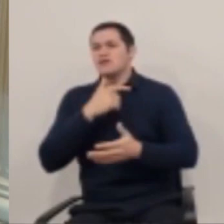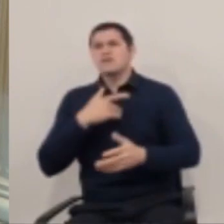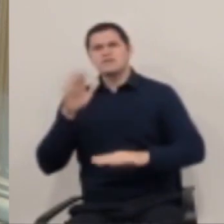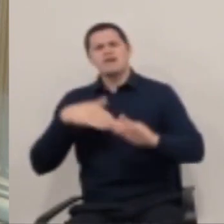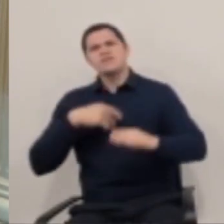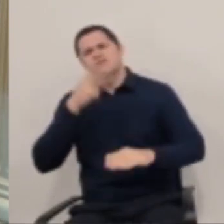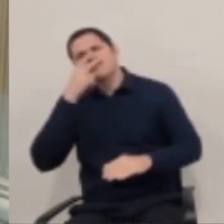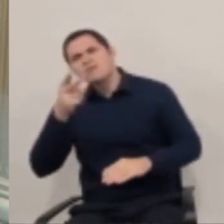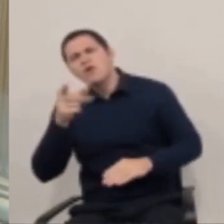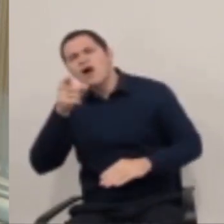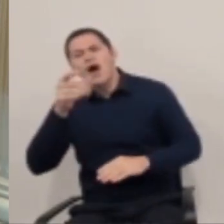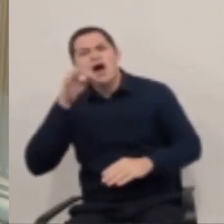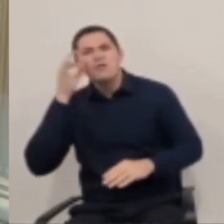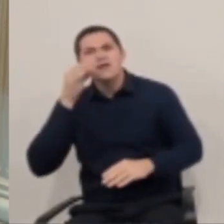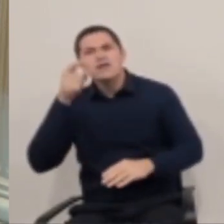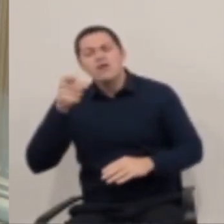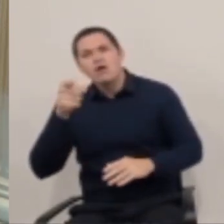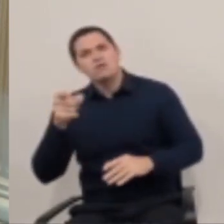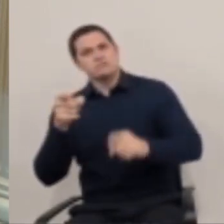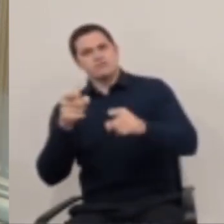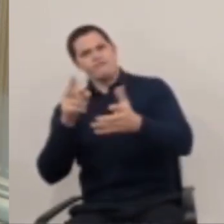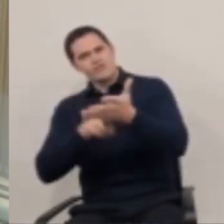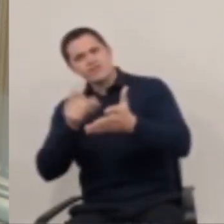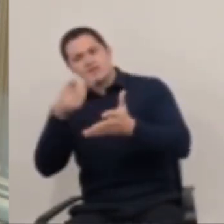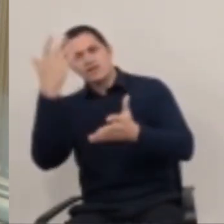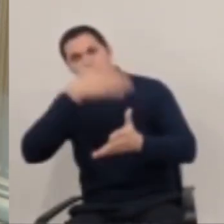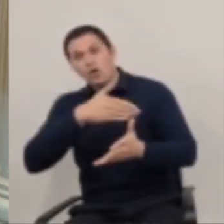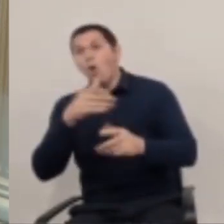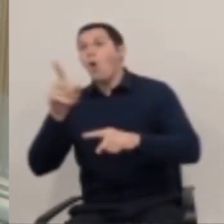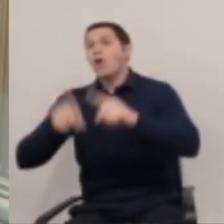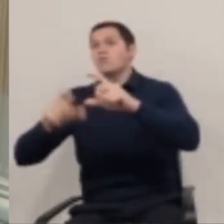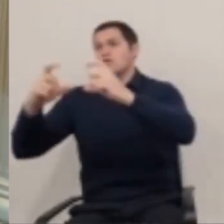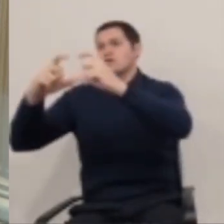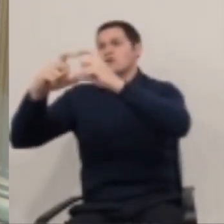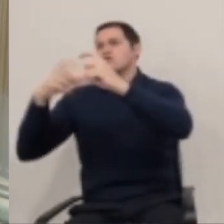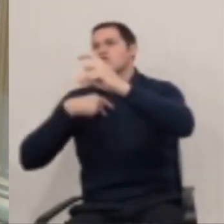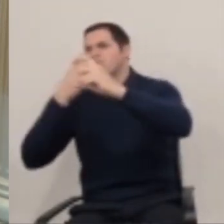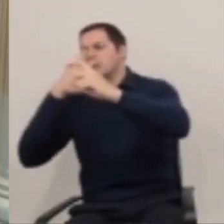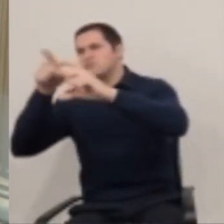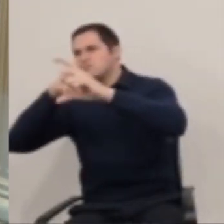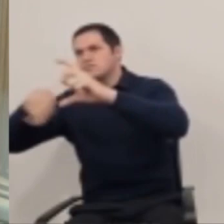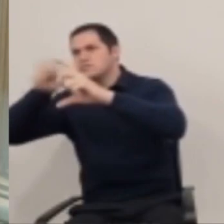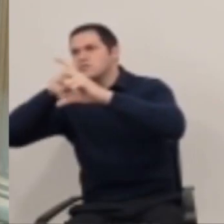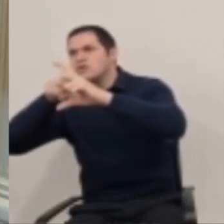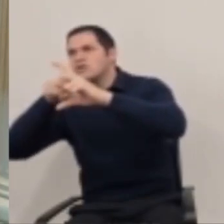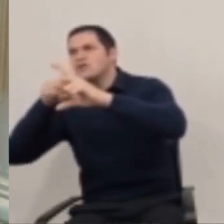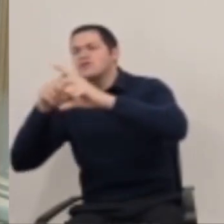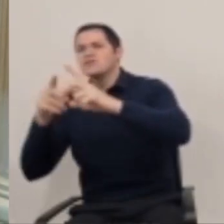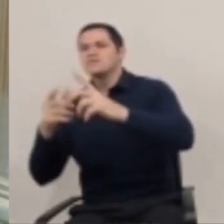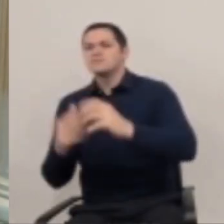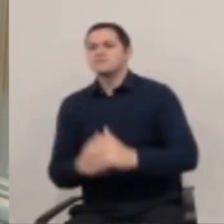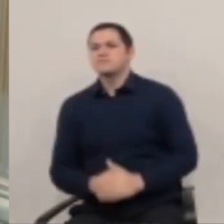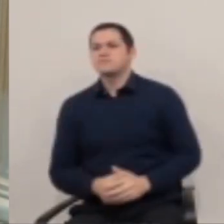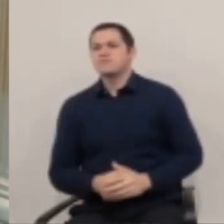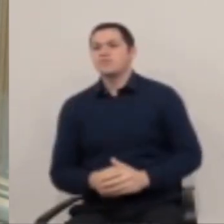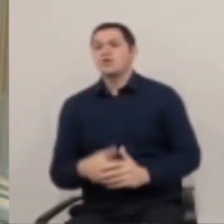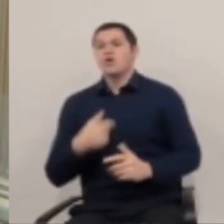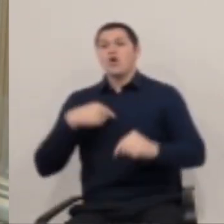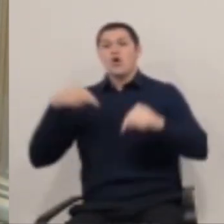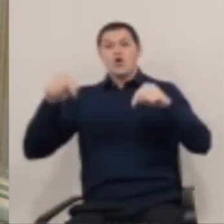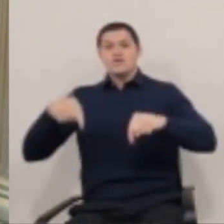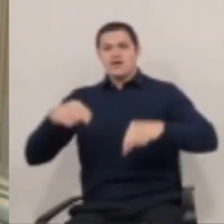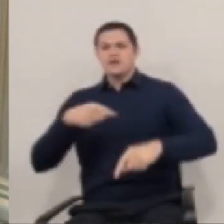es negro, y nos hace ver redondo lo que es cuadrado, y nos hace caminar entre una serie de disparates maravillosos. Hoy tenemos